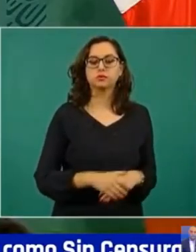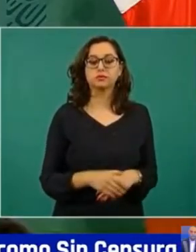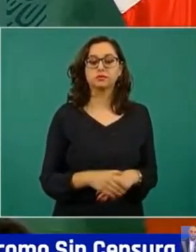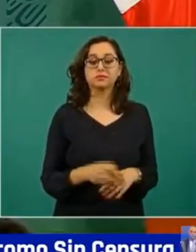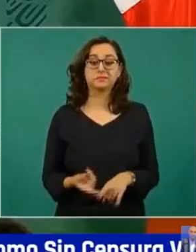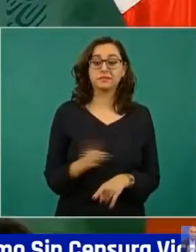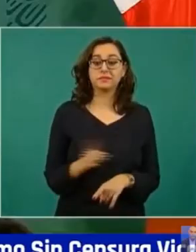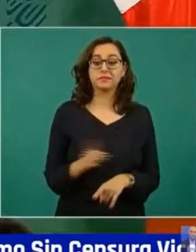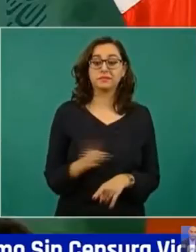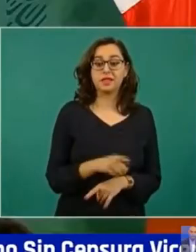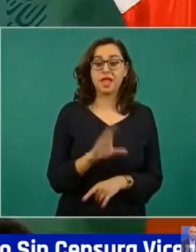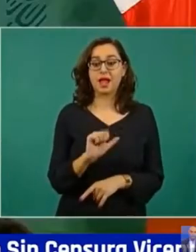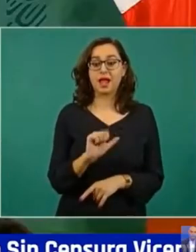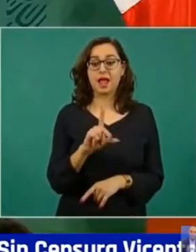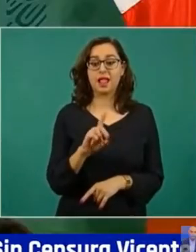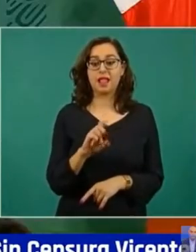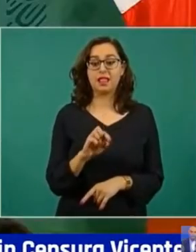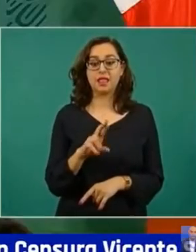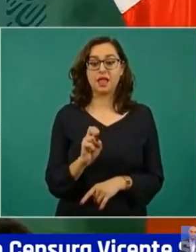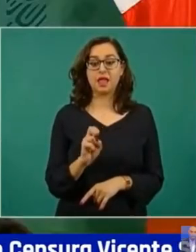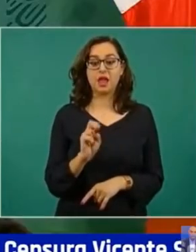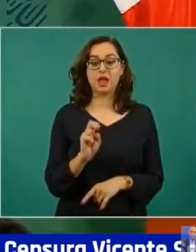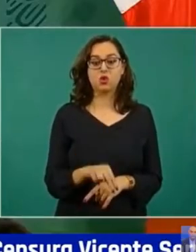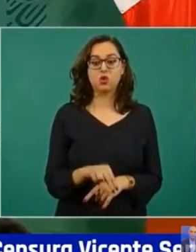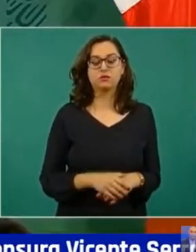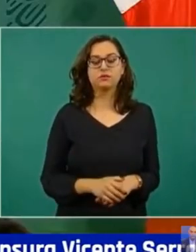y con Calderón